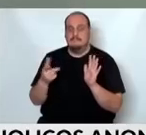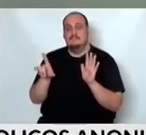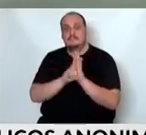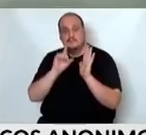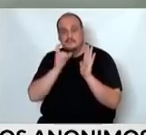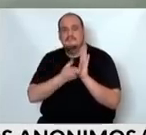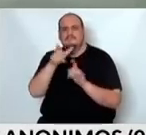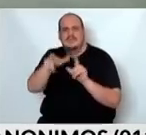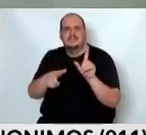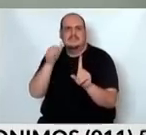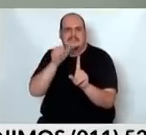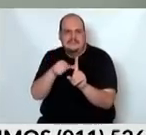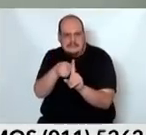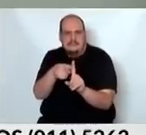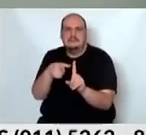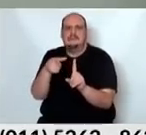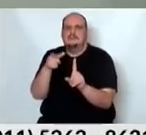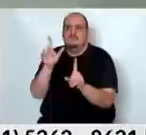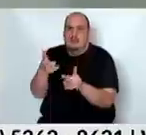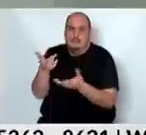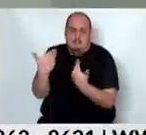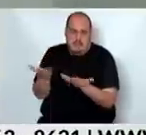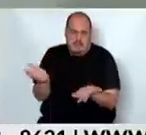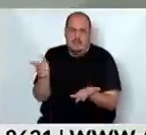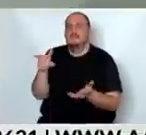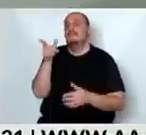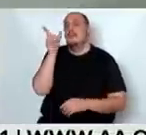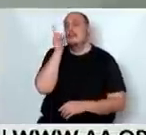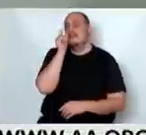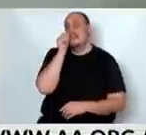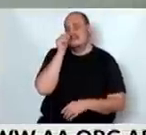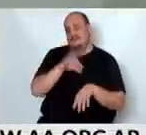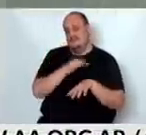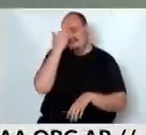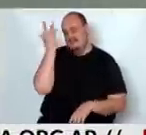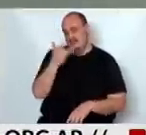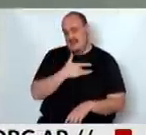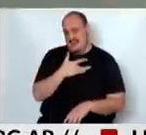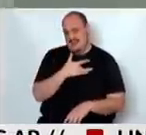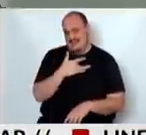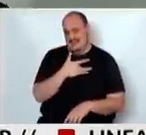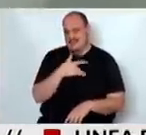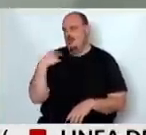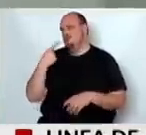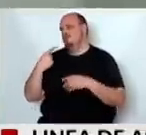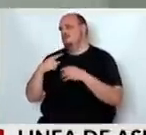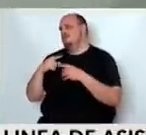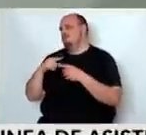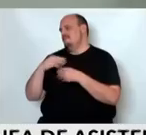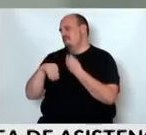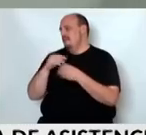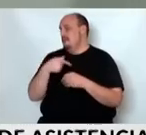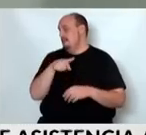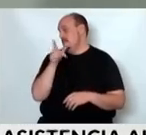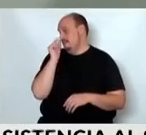al otro, sí, claro. De la manera que lo hacía. Mi papá enfermo cardíaco también, nosotros decimos termina muerto con